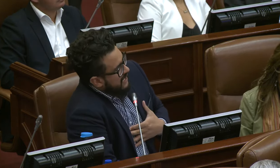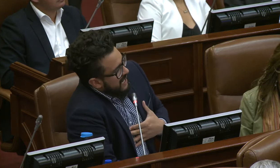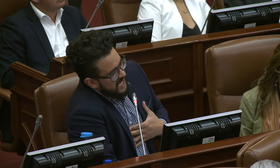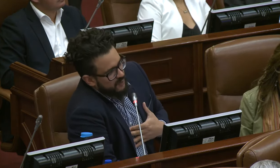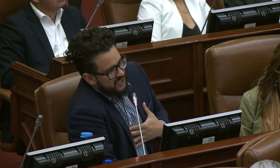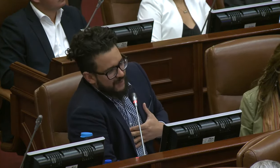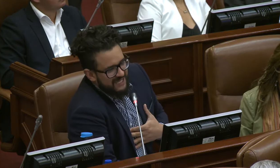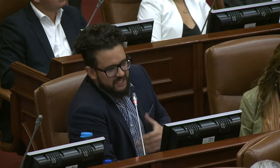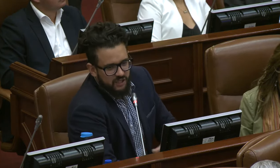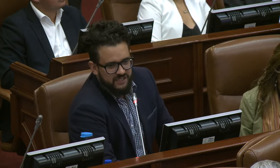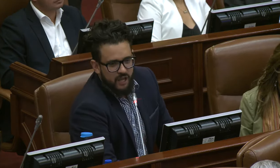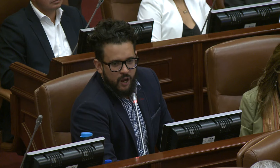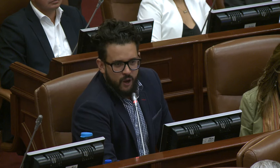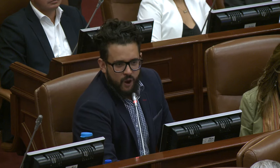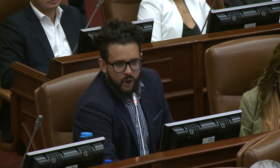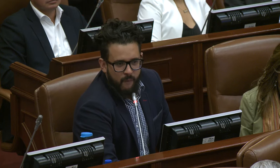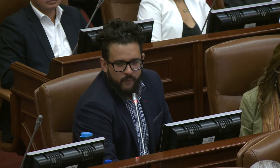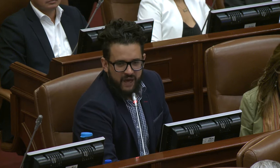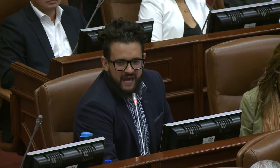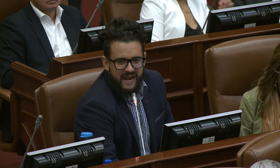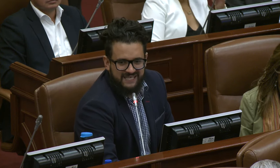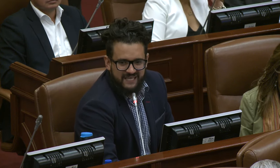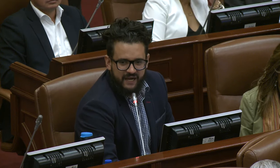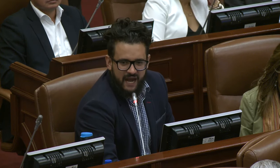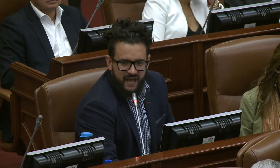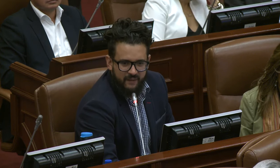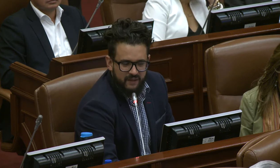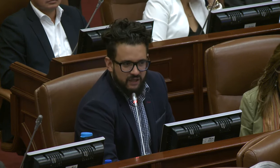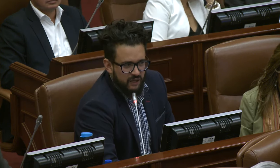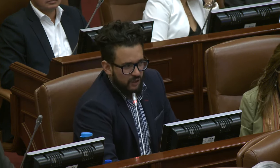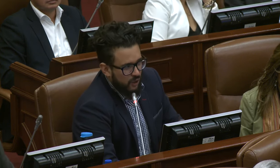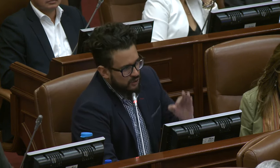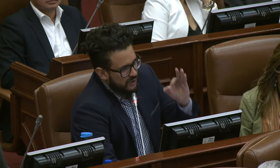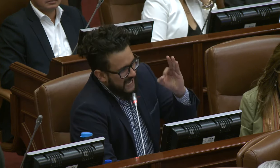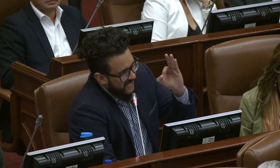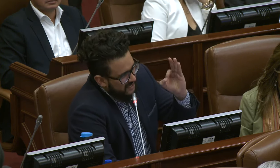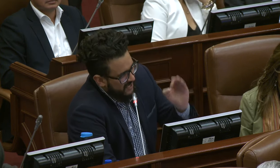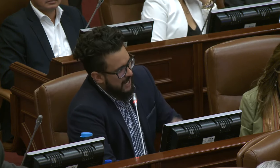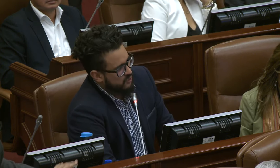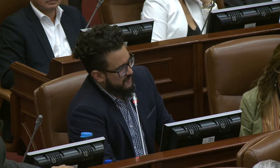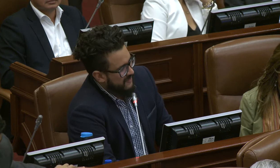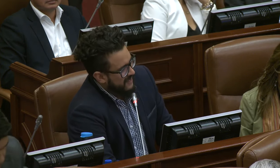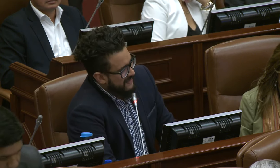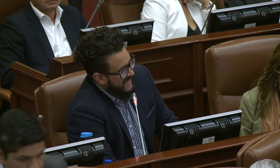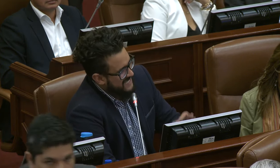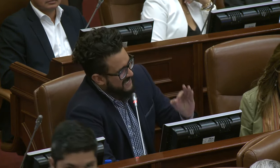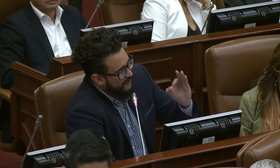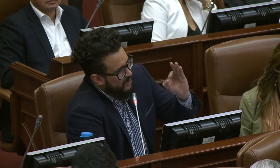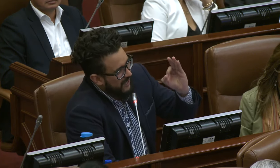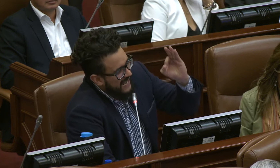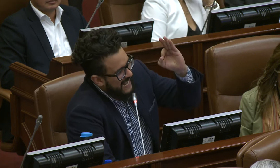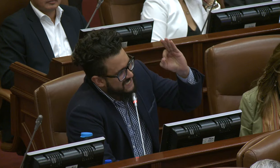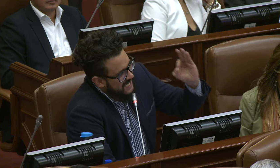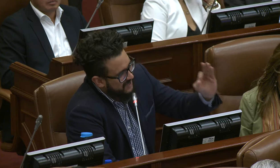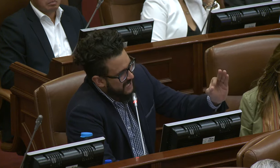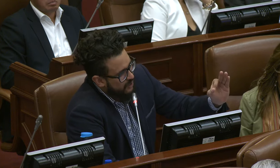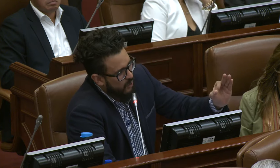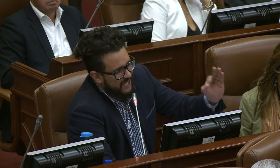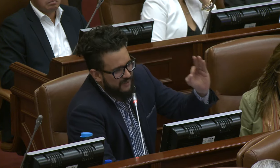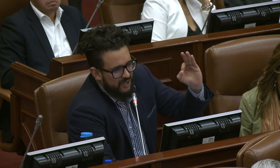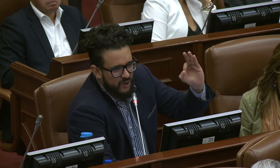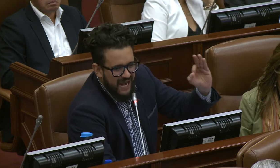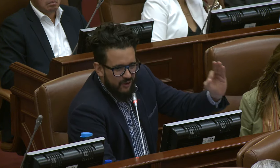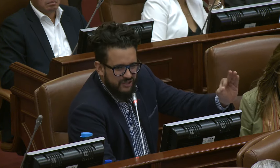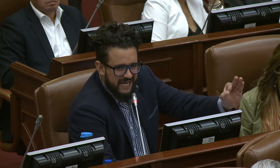quienes Gan las próximas elecciones no puedan hacer nada Nosotros le reiteramos este este